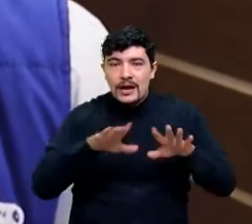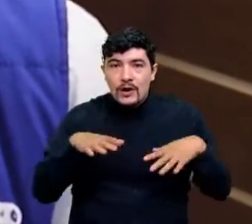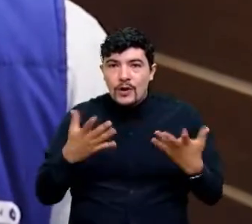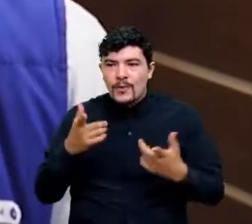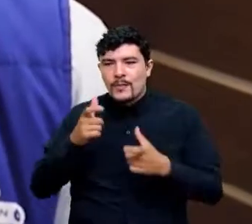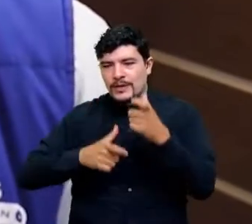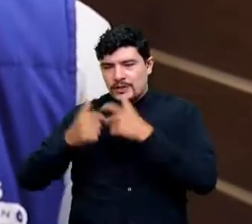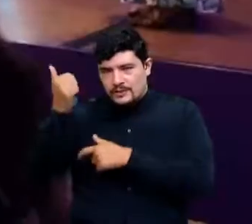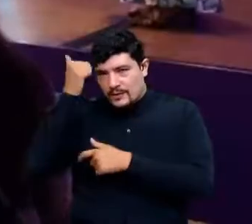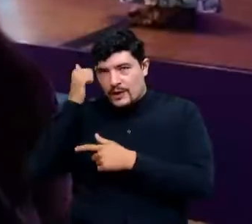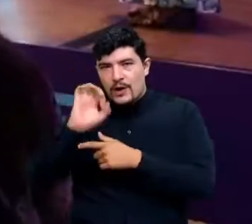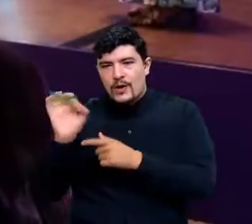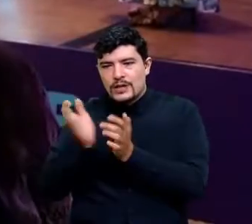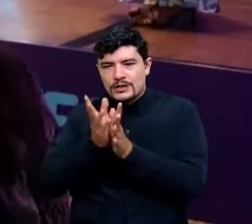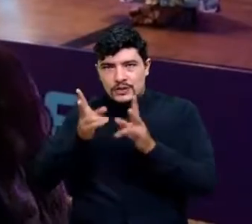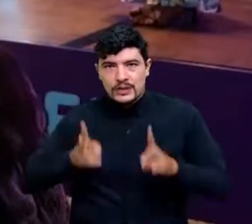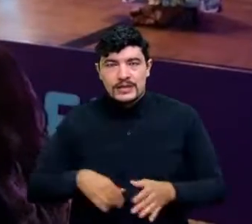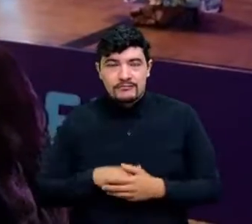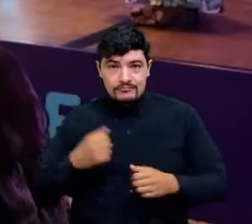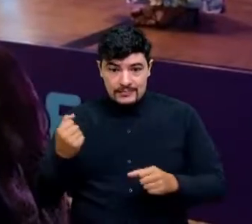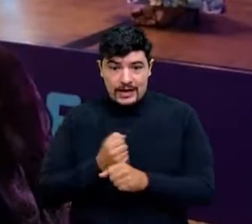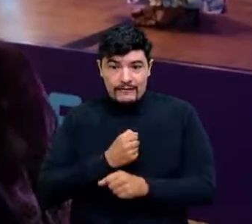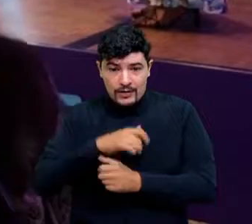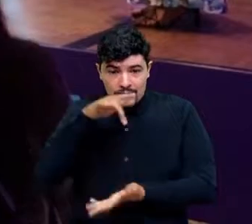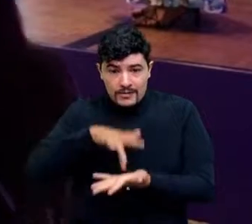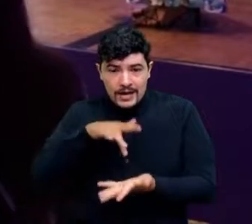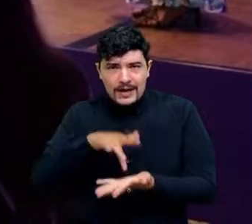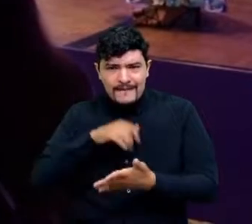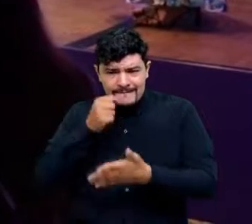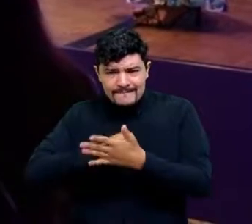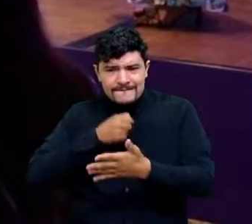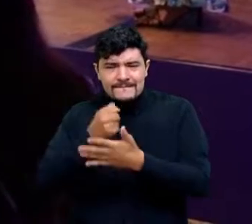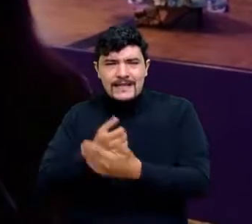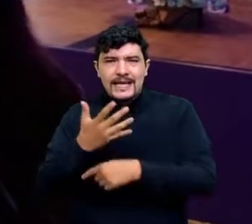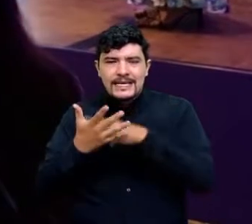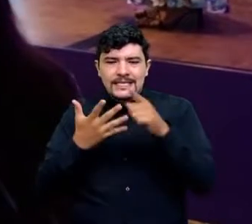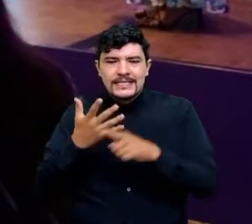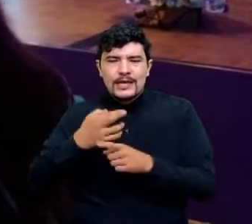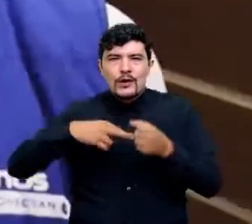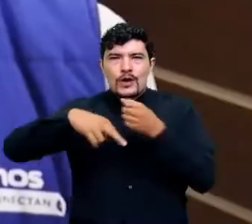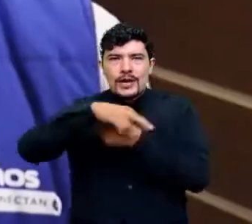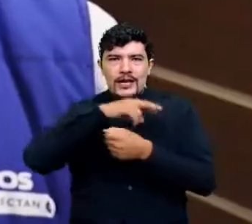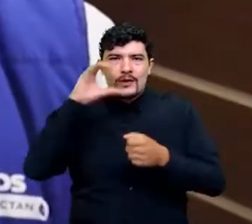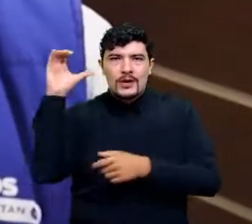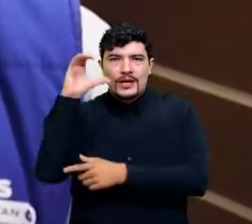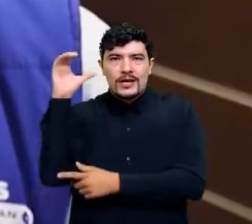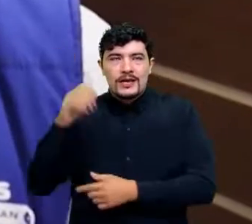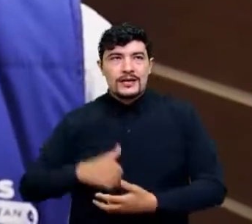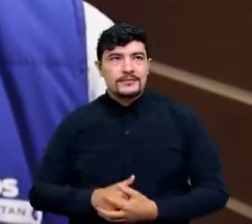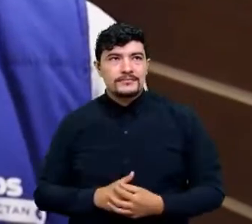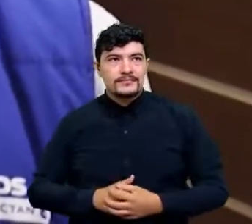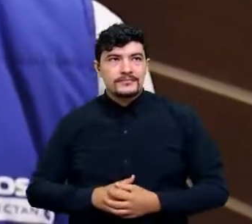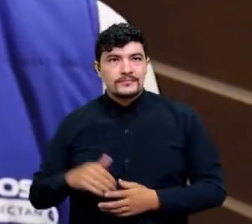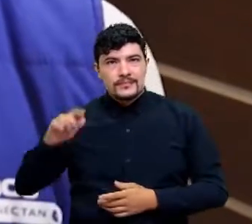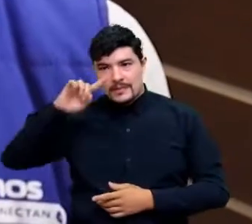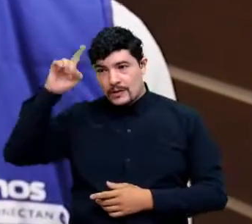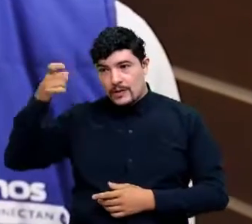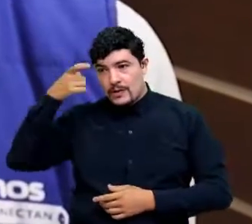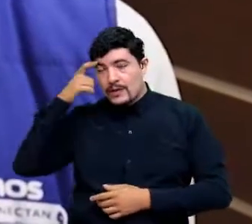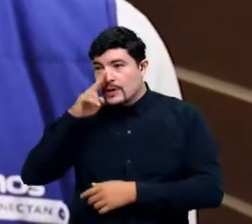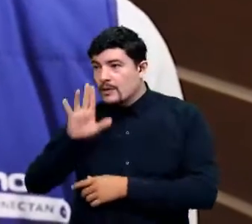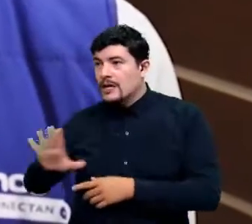docentes y los estudiantes un trabajo participativo y largo en las cinco regiones del país y como nosotros como gobierno nacional